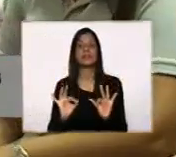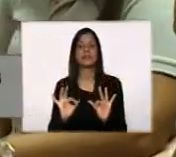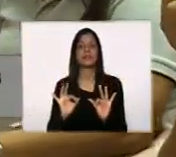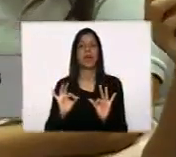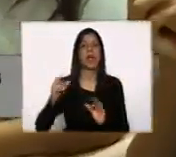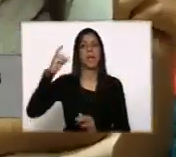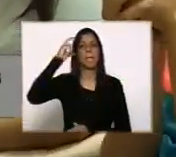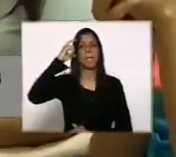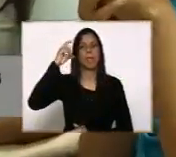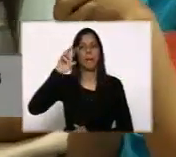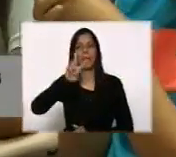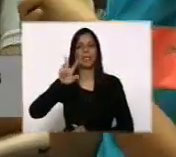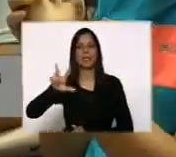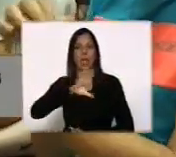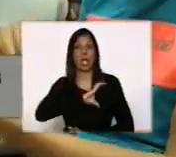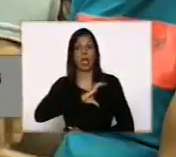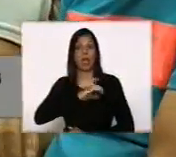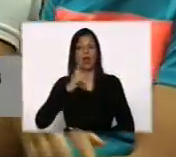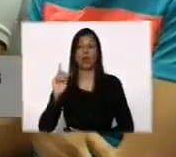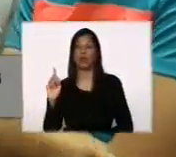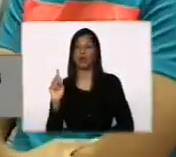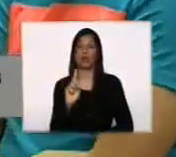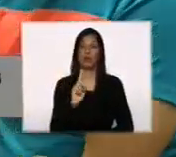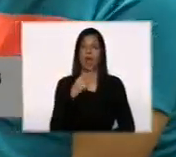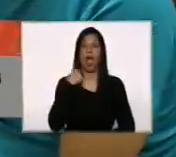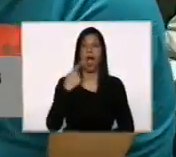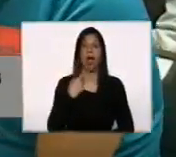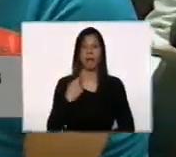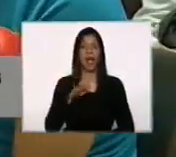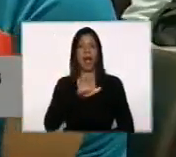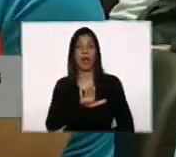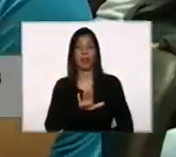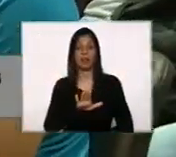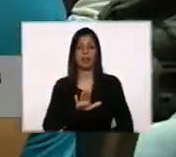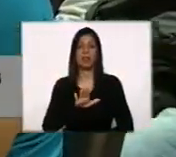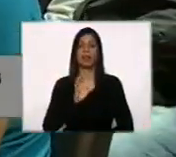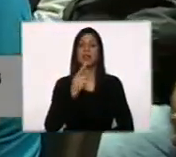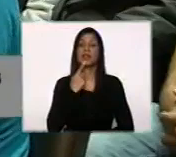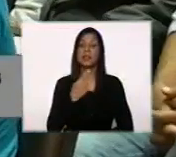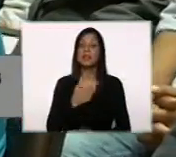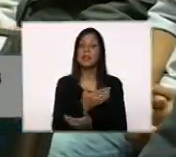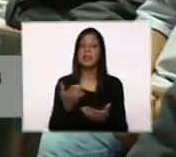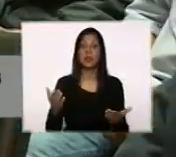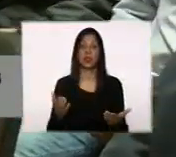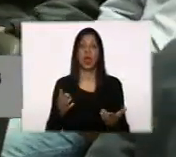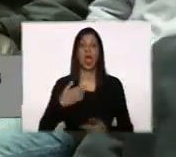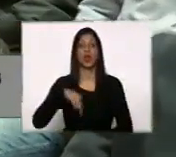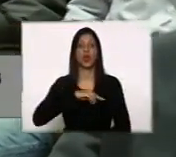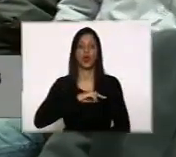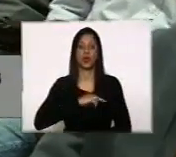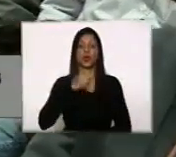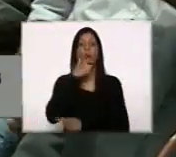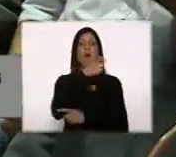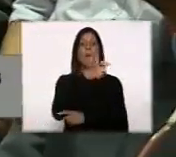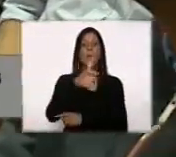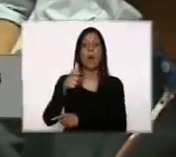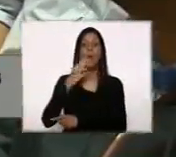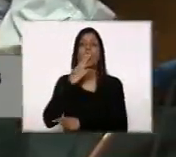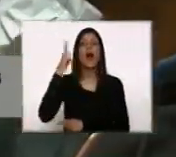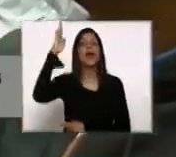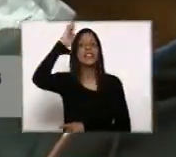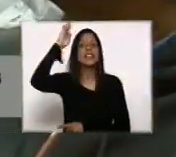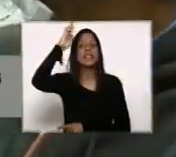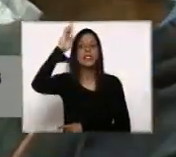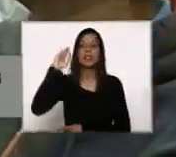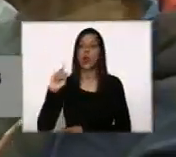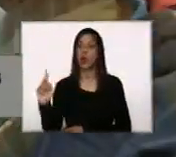decir esto? Entonces, en este sentido, yo quiero decirles que nosotros, los pueblos indígenas,